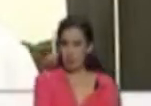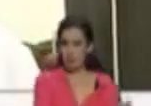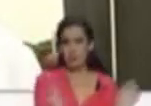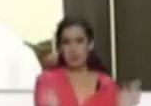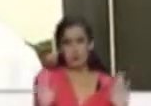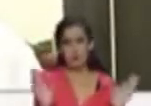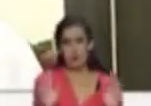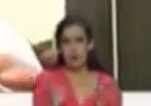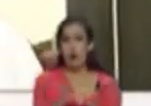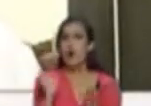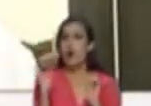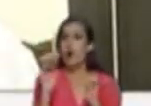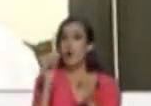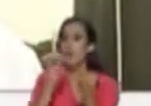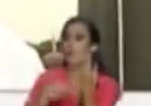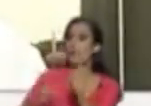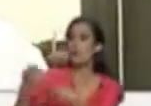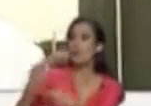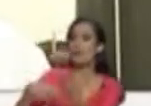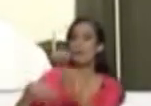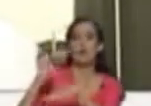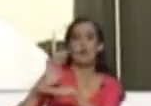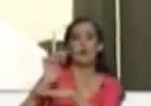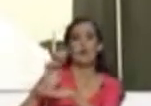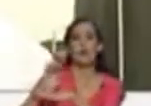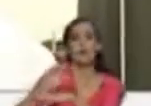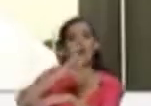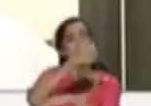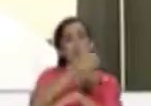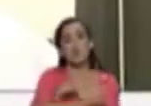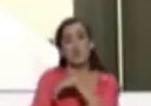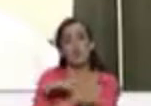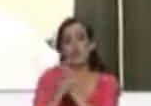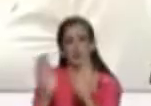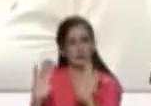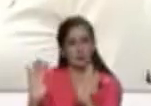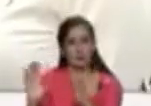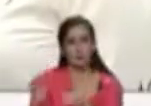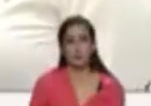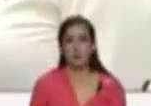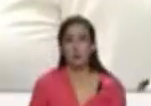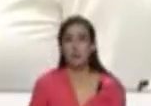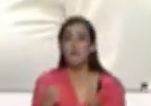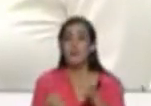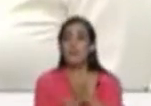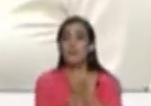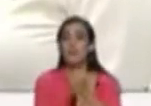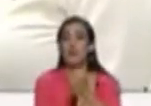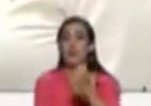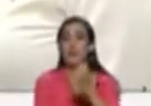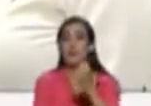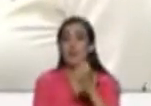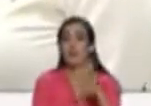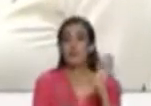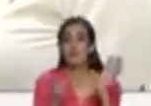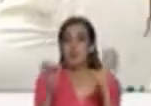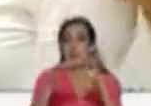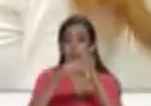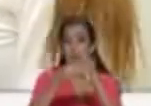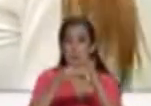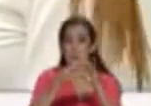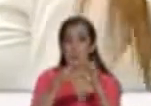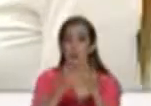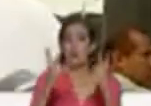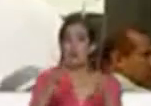país, por favor. Es un tema de fortalecer relaciones comerciales con otros países. Campana también confirmó que visitará